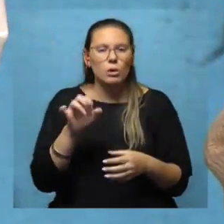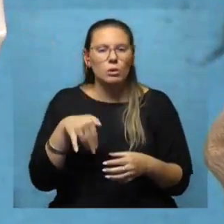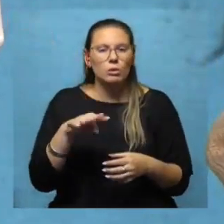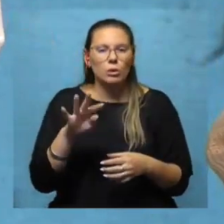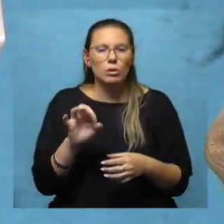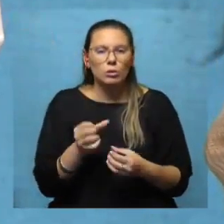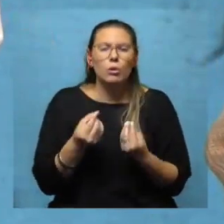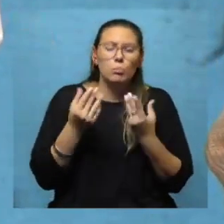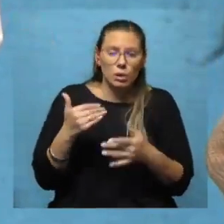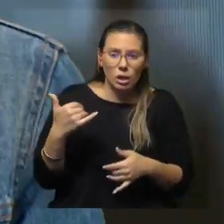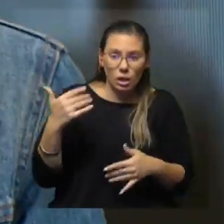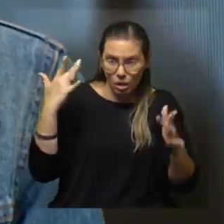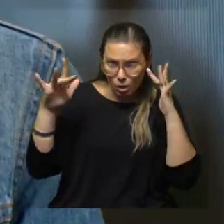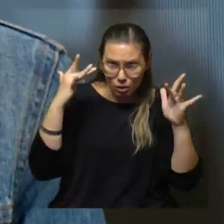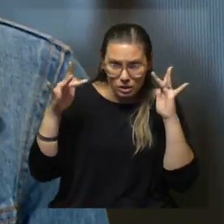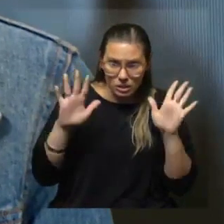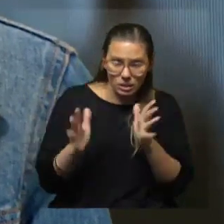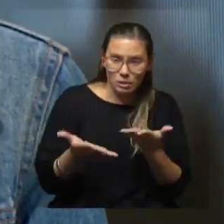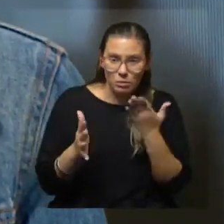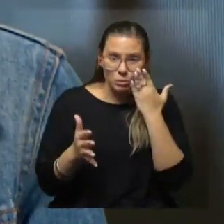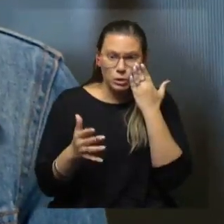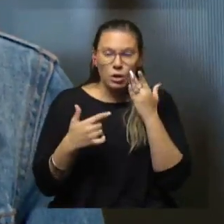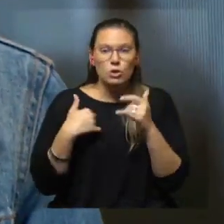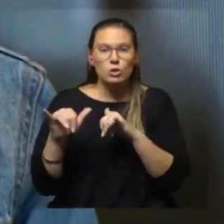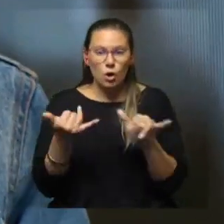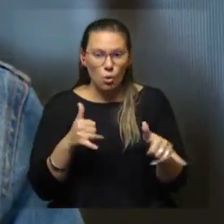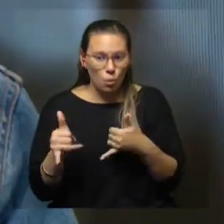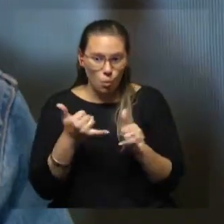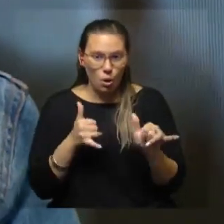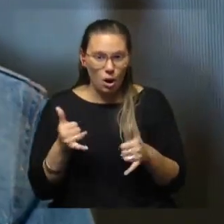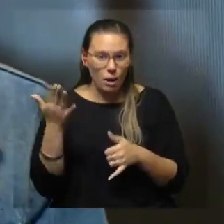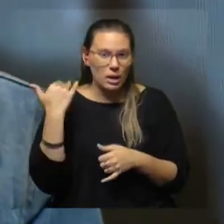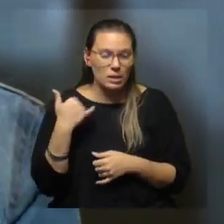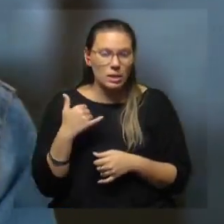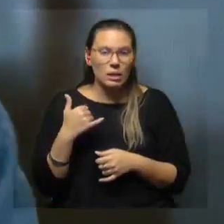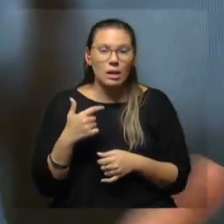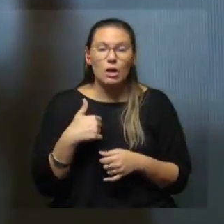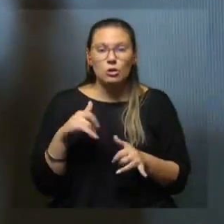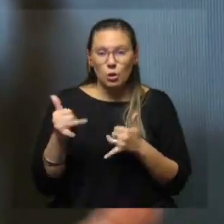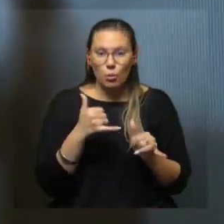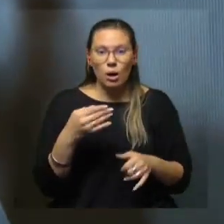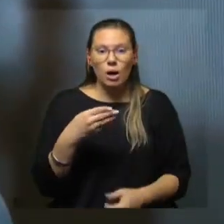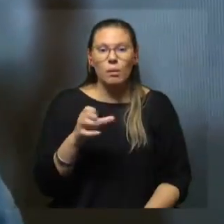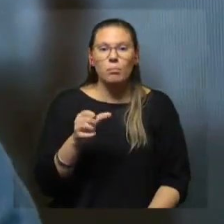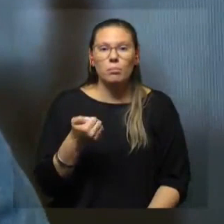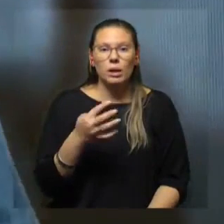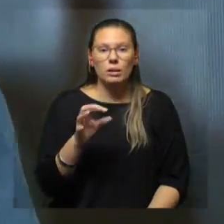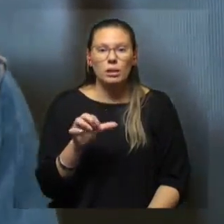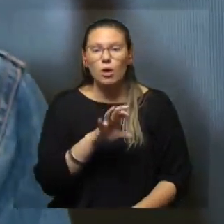Desde preadolescente, más o menos. Sí, yo jugaba a Los Tontos cuando era pibe. ¿Jugaba a que era un Beatle o era uno de